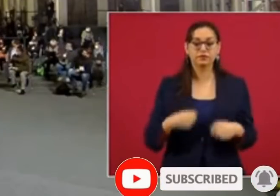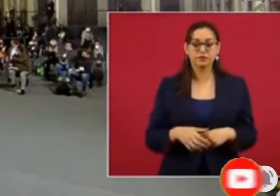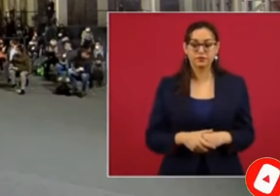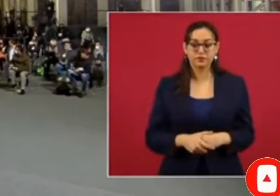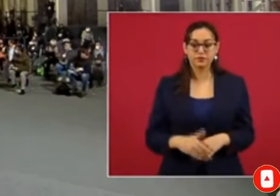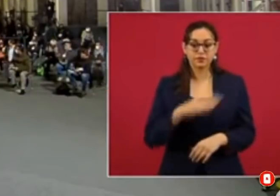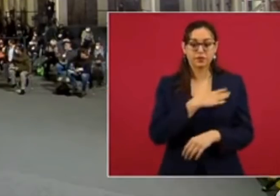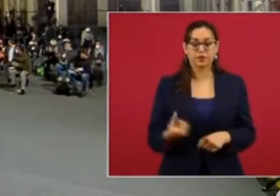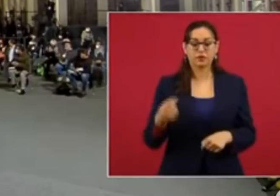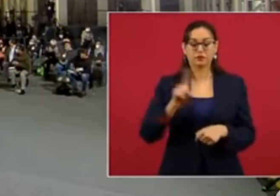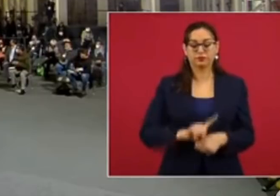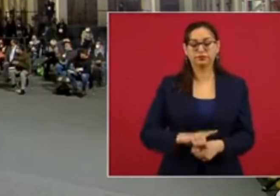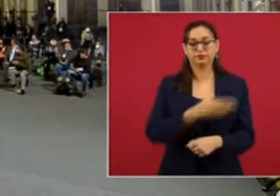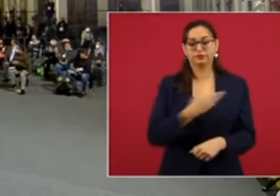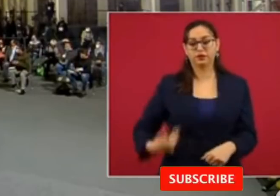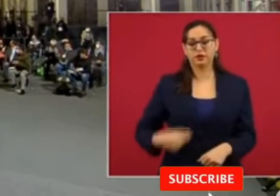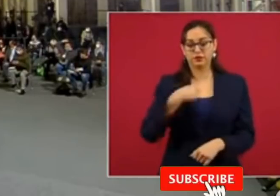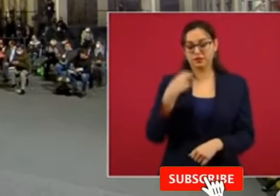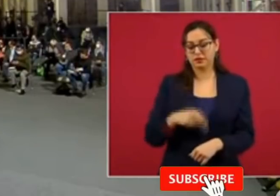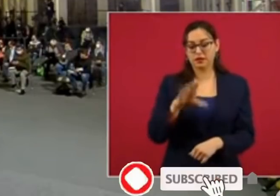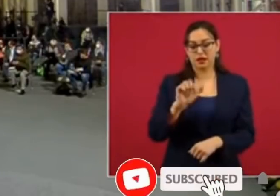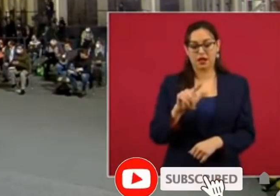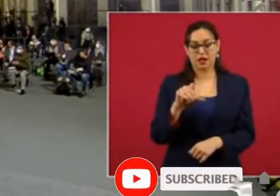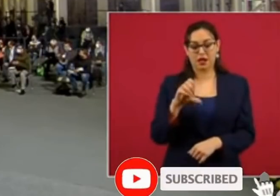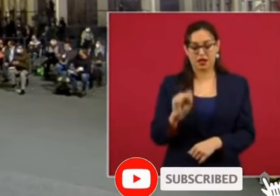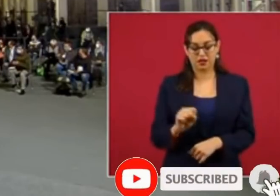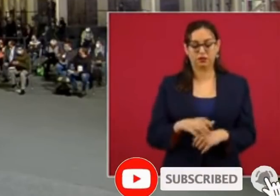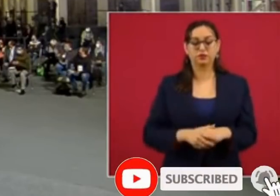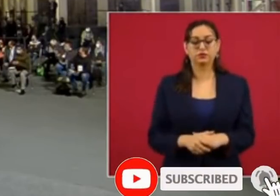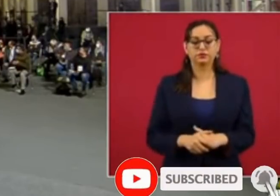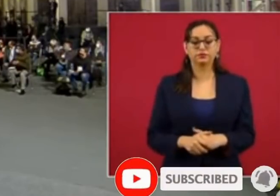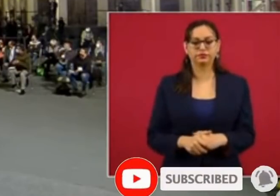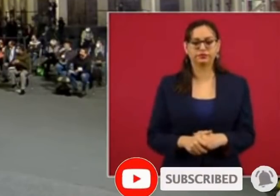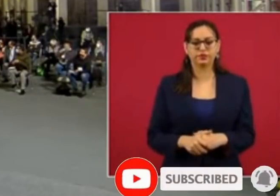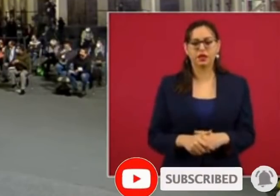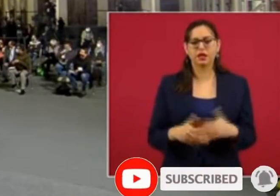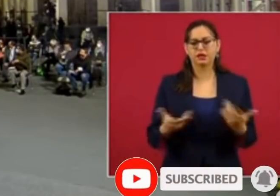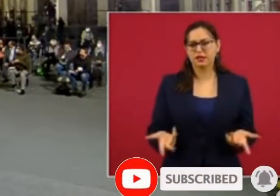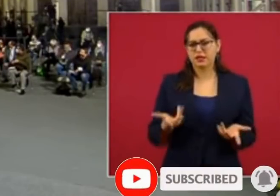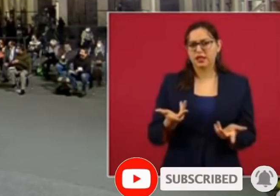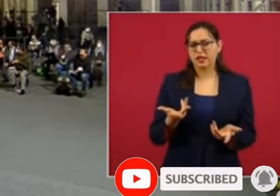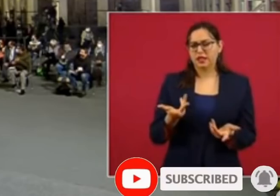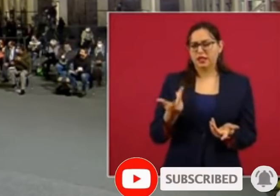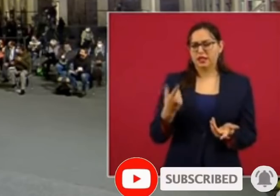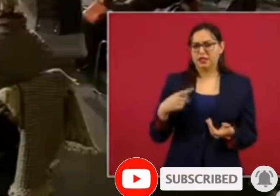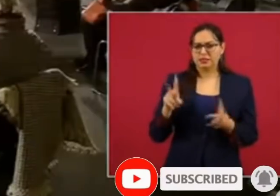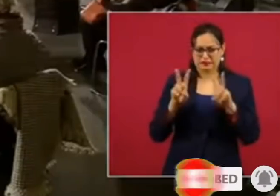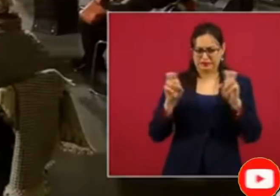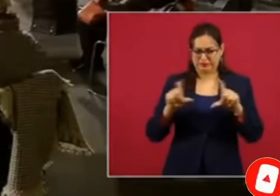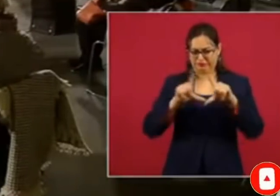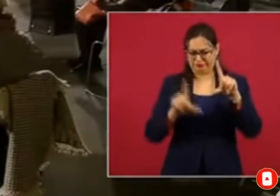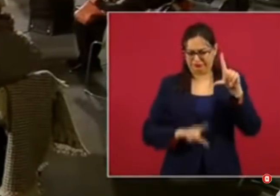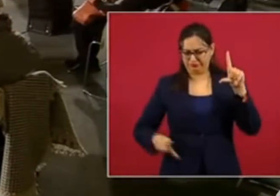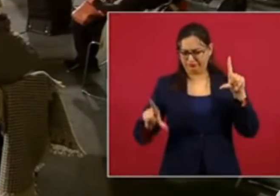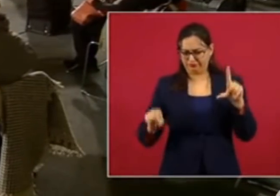Buenos días, presidente. Carlos Calzada, Radio Educación. La primera pregunta sería sobre el apagón. Se dio la versión de que fue por un incendio